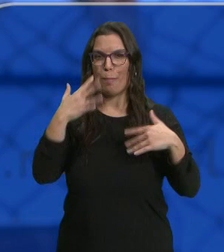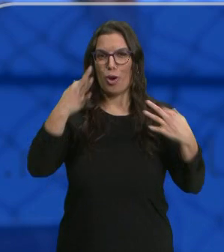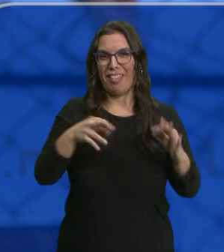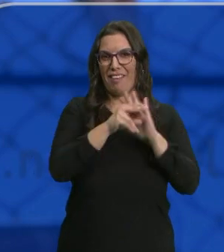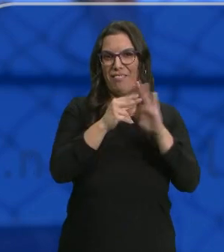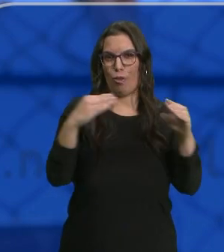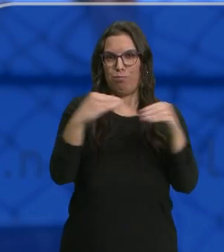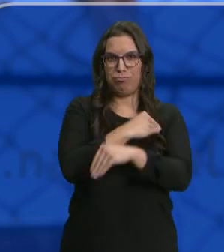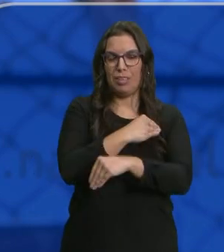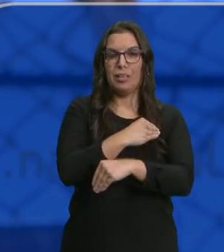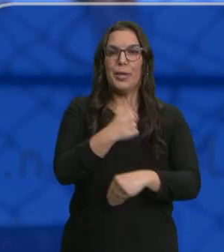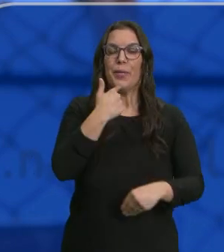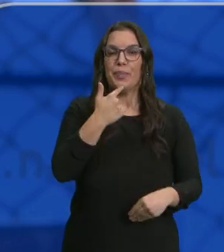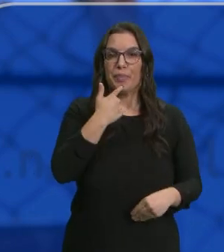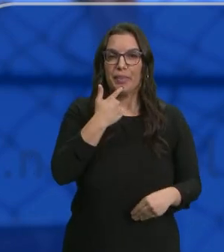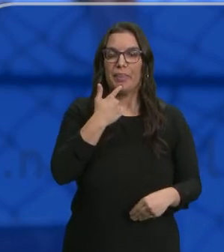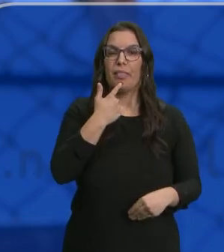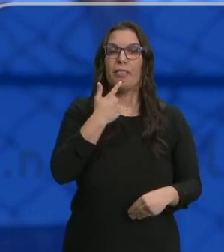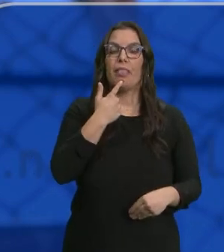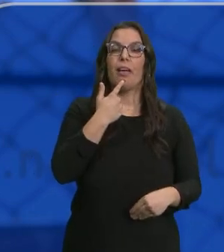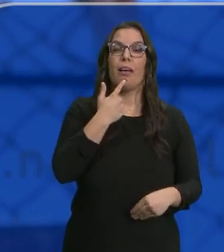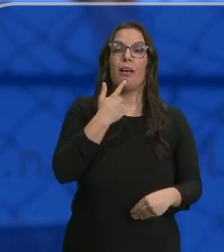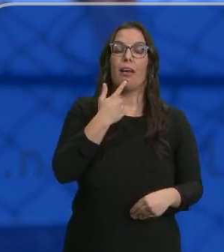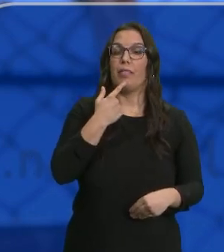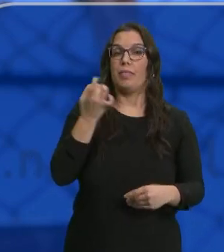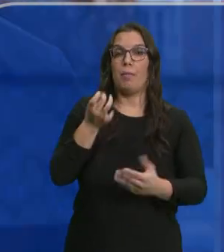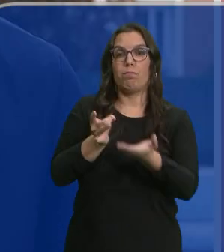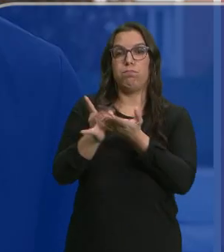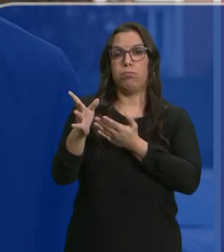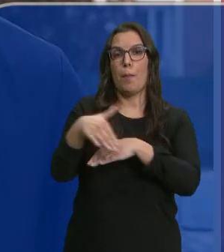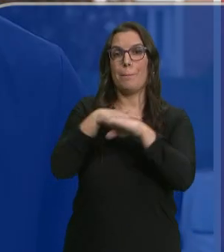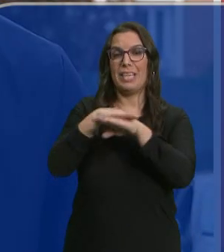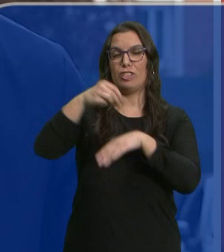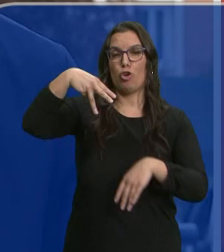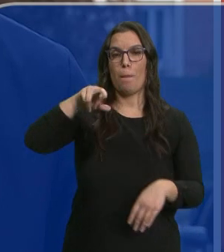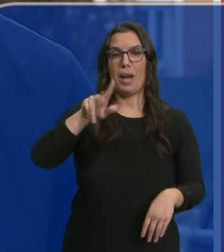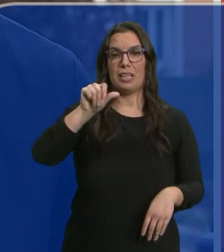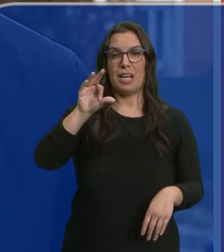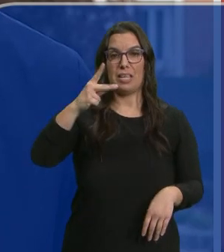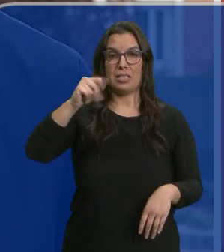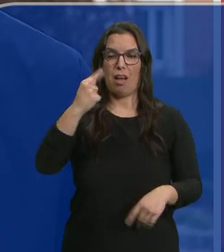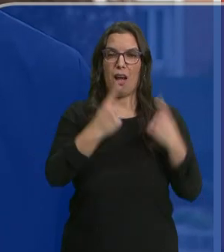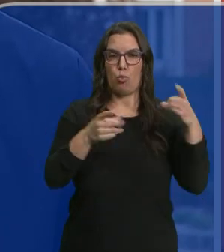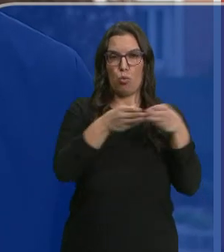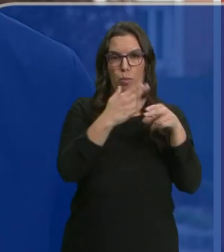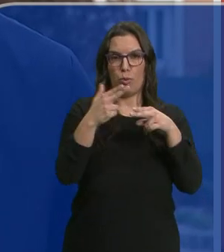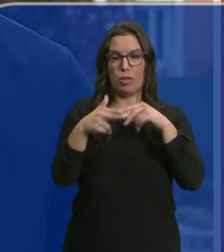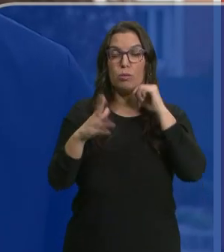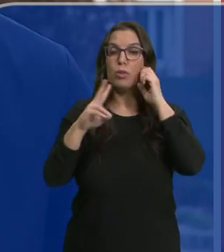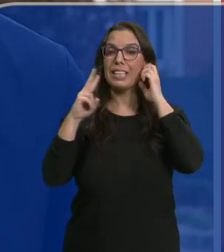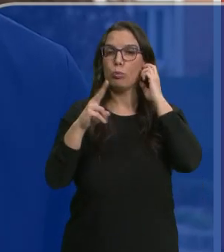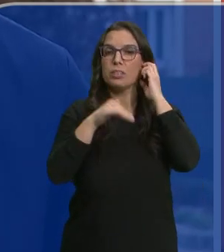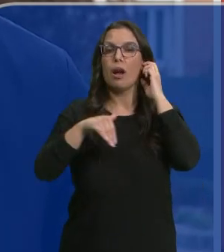Vox piden a Pedro Sánchez que destituya al ministro Grande Marlaska. Daniel de la Fuente, volvemos contigo. ¿Qué es lo que dice el